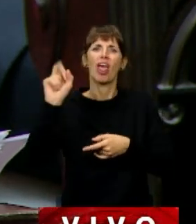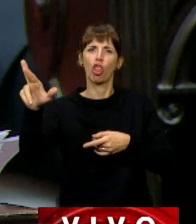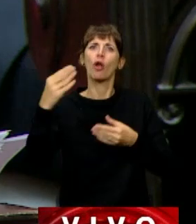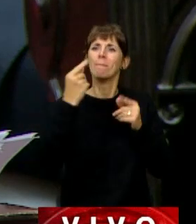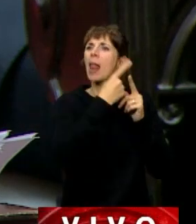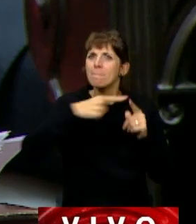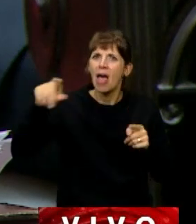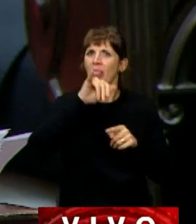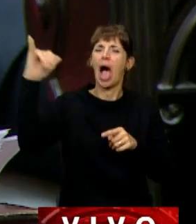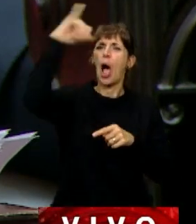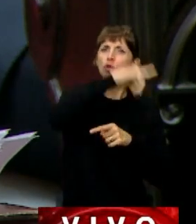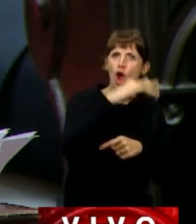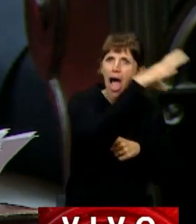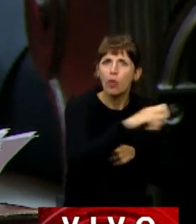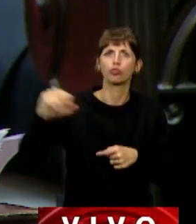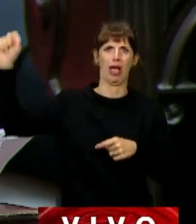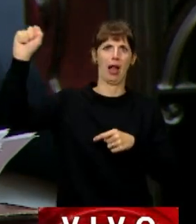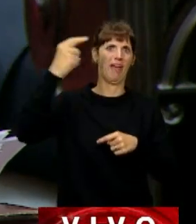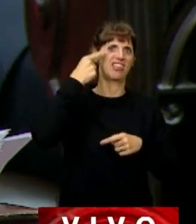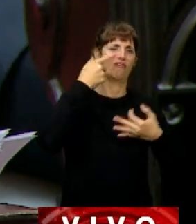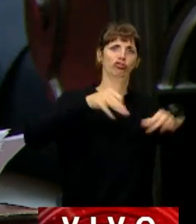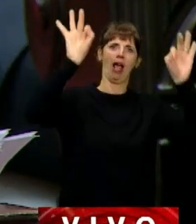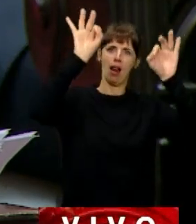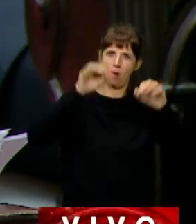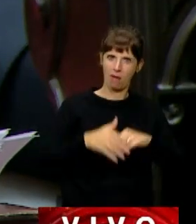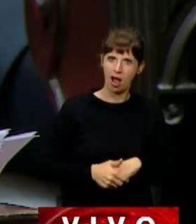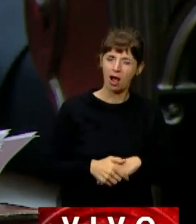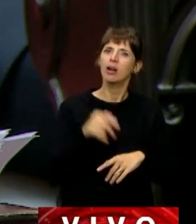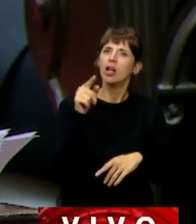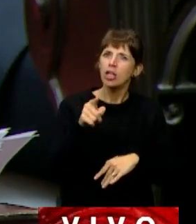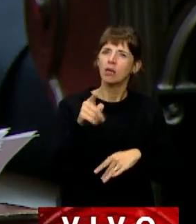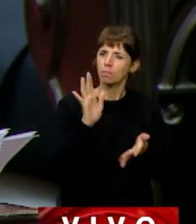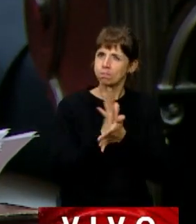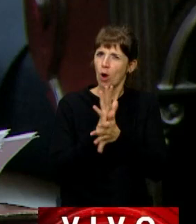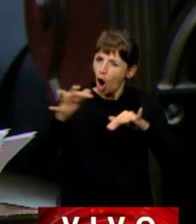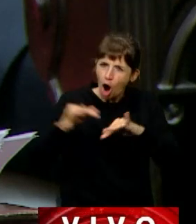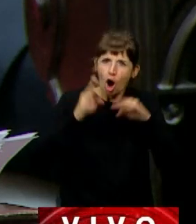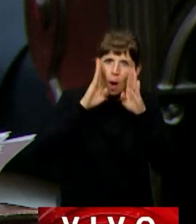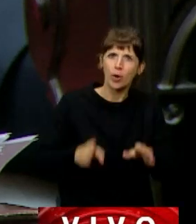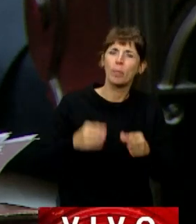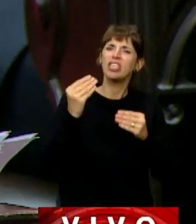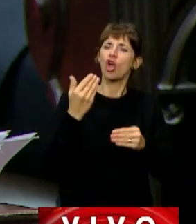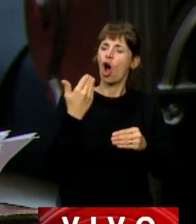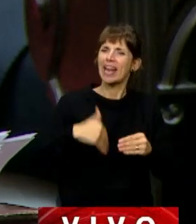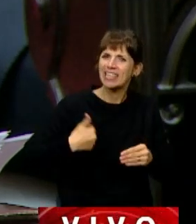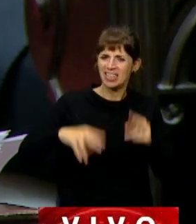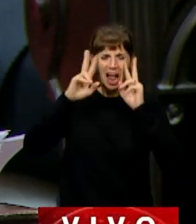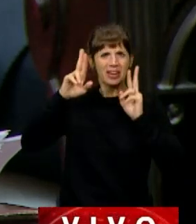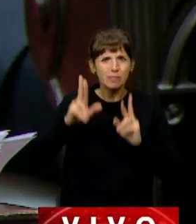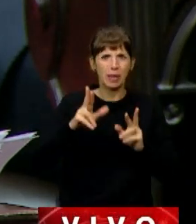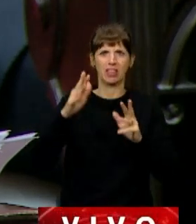y lo sacara con vida y comprometer a Argentina en la institucionalización democrática de Bolivia.